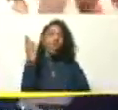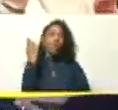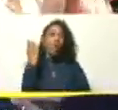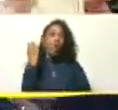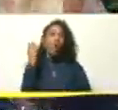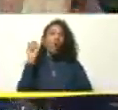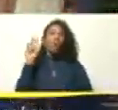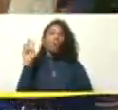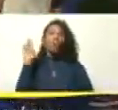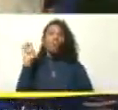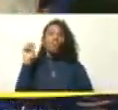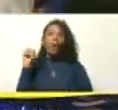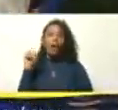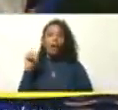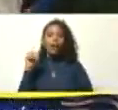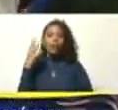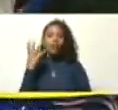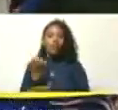Up,